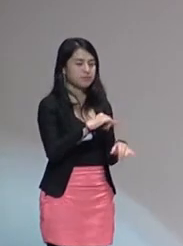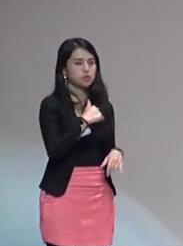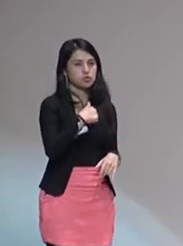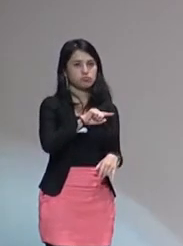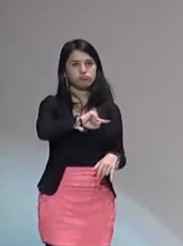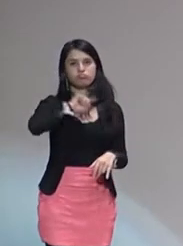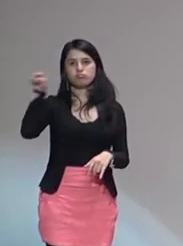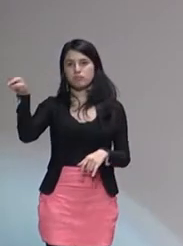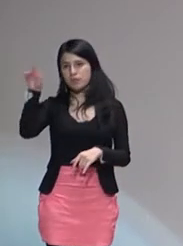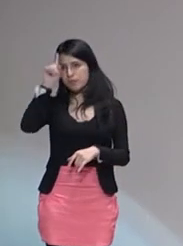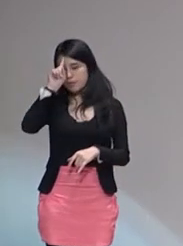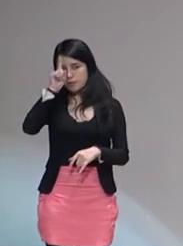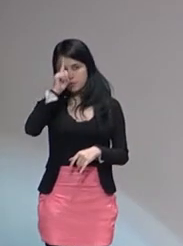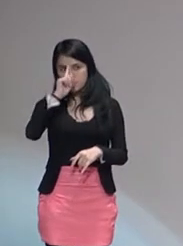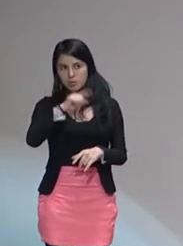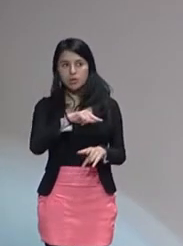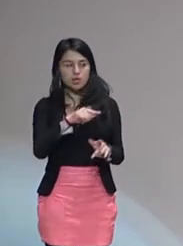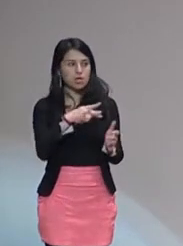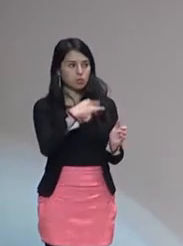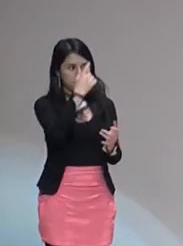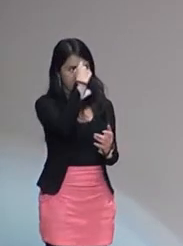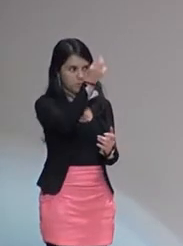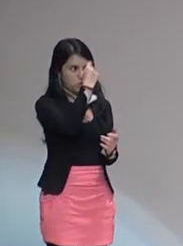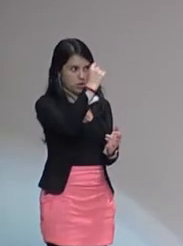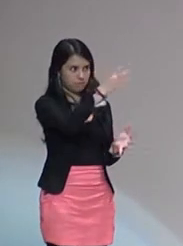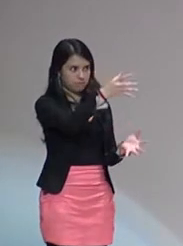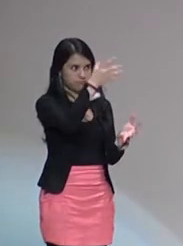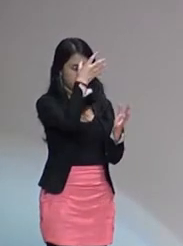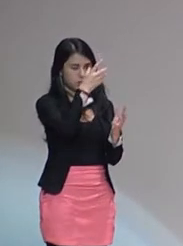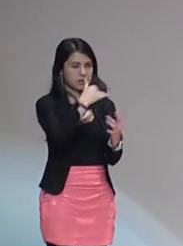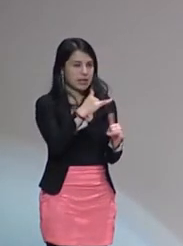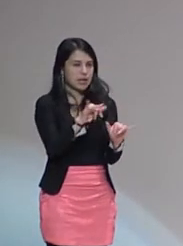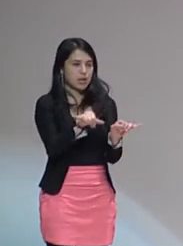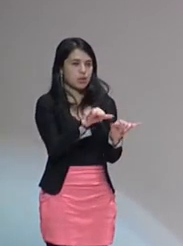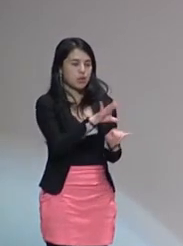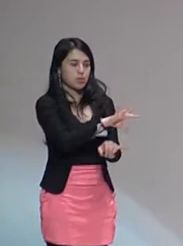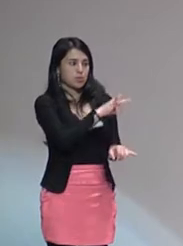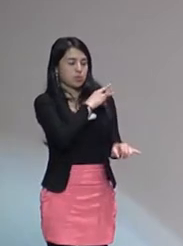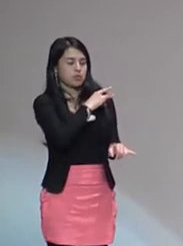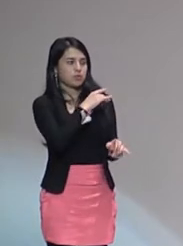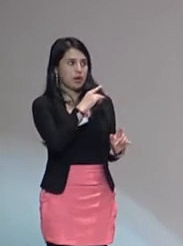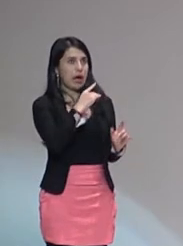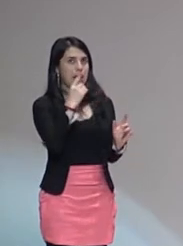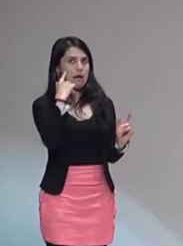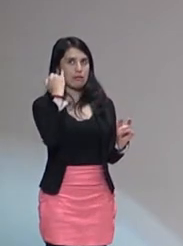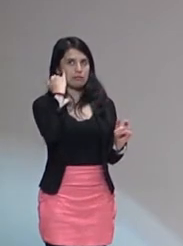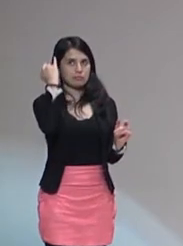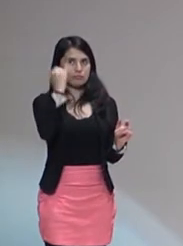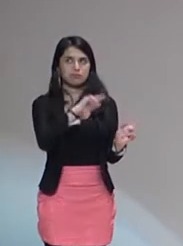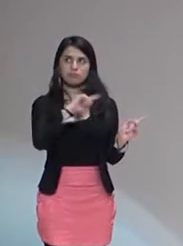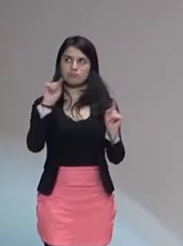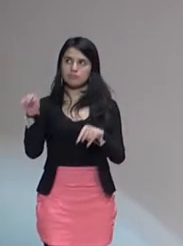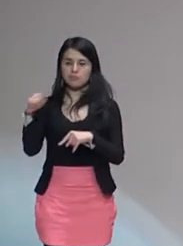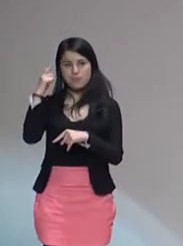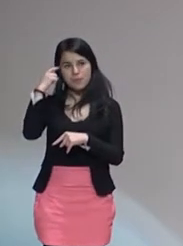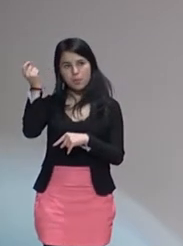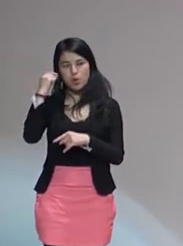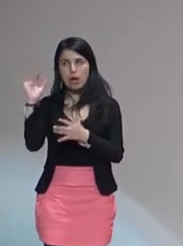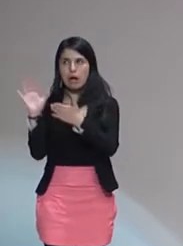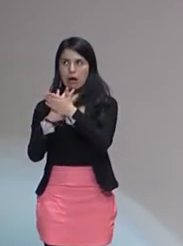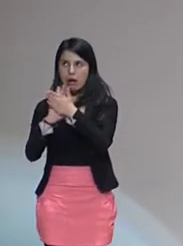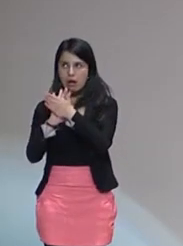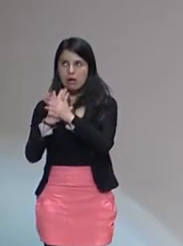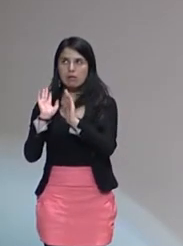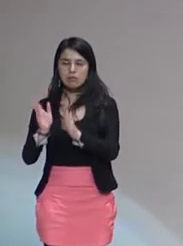dijo, eso que haces tú es memoria histórica, y se me prendió, digamos, como la lamparita de la memoria, y empezamos